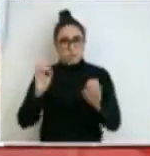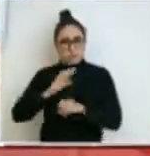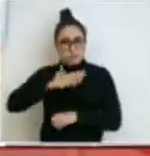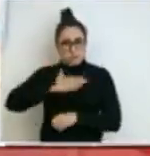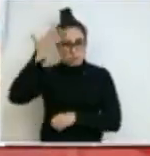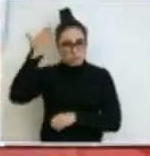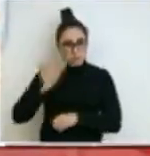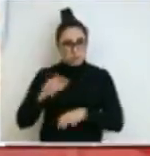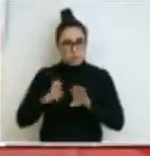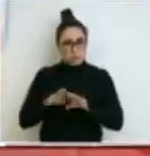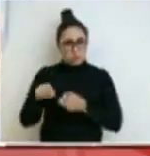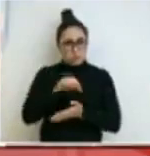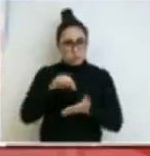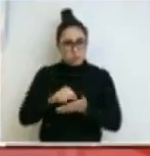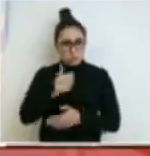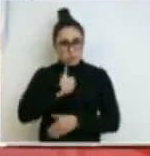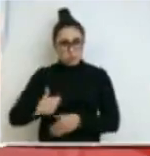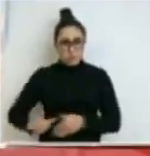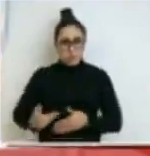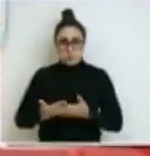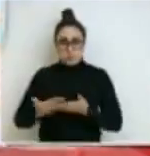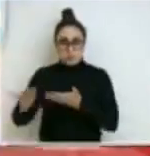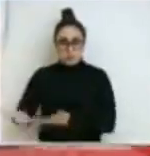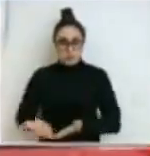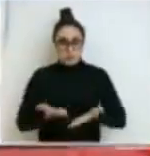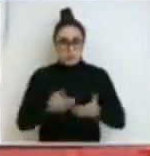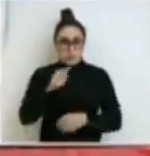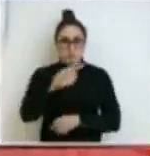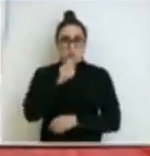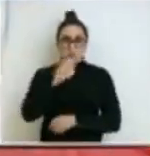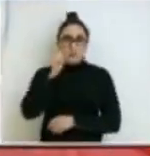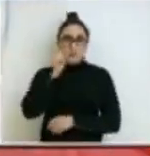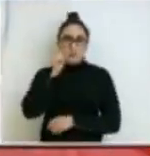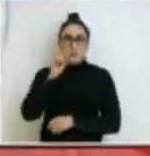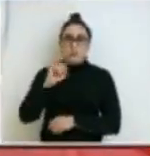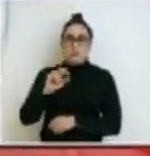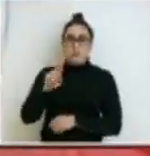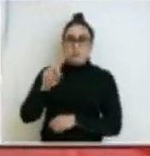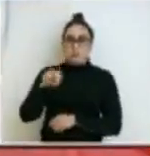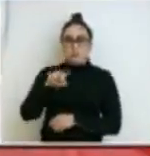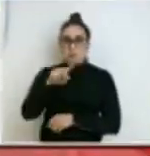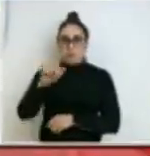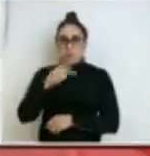a este pleno. Tiene el uso de la palabra el senador Insunza.